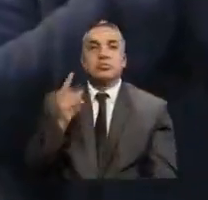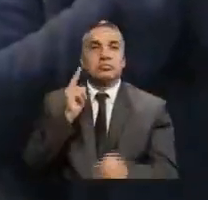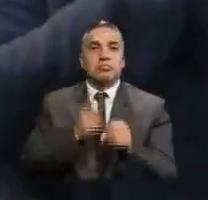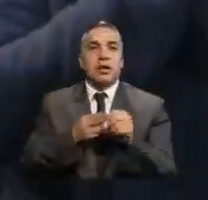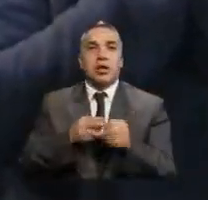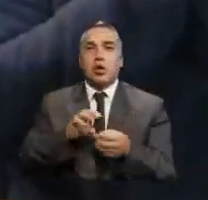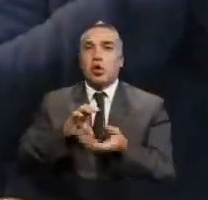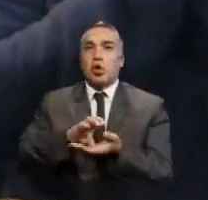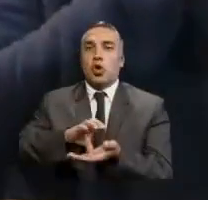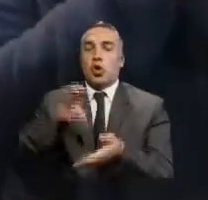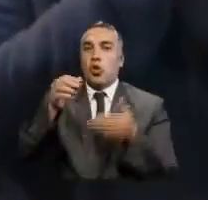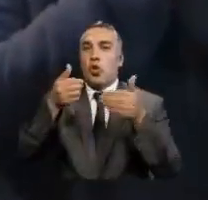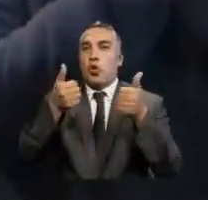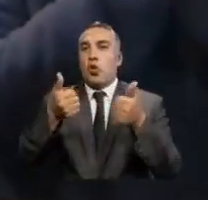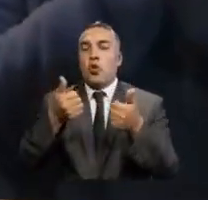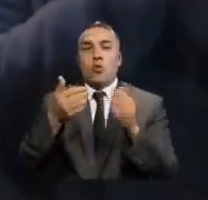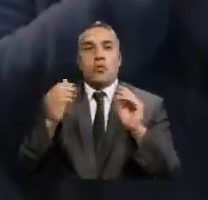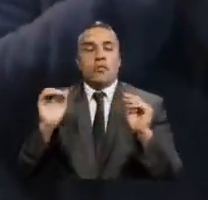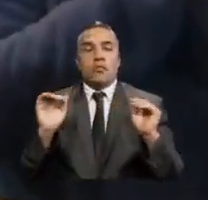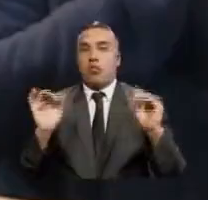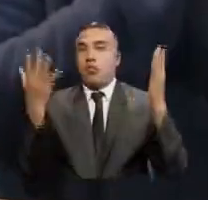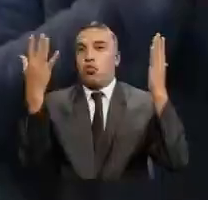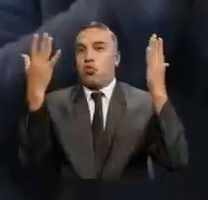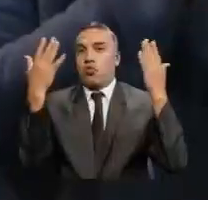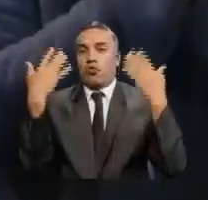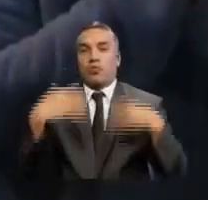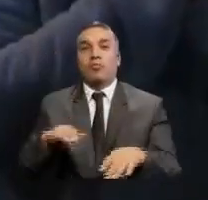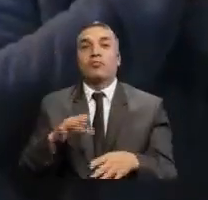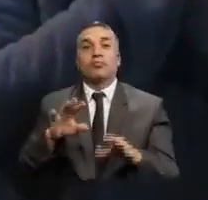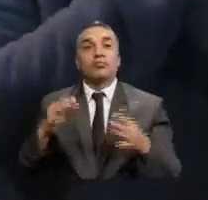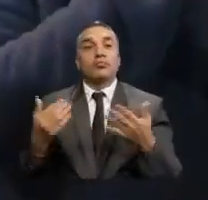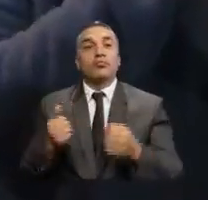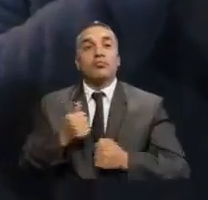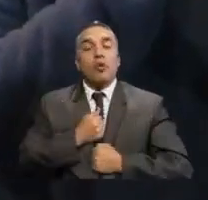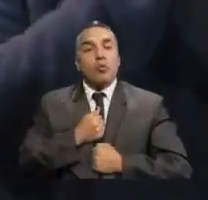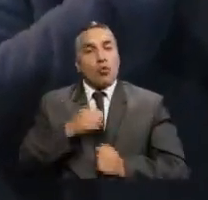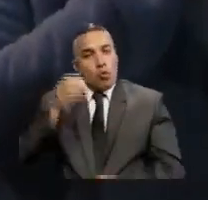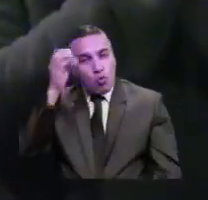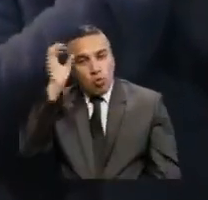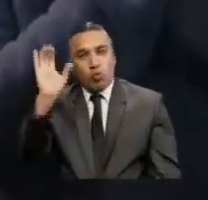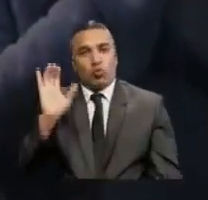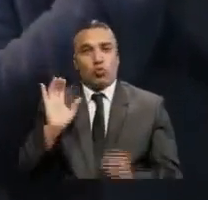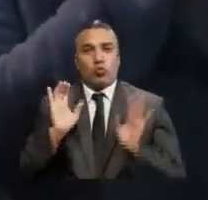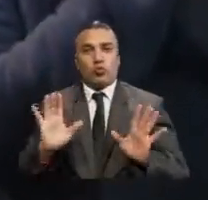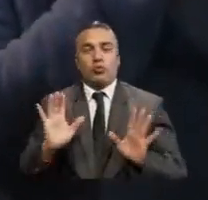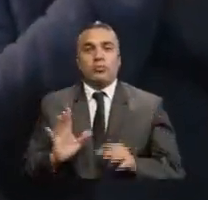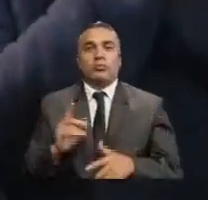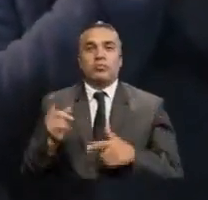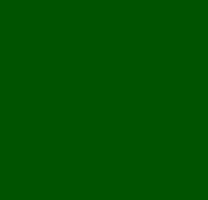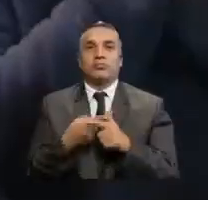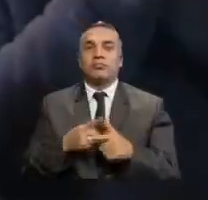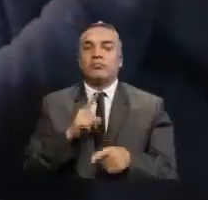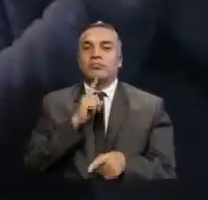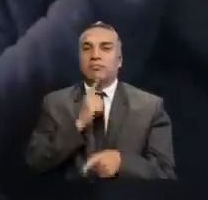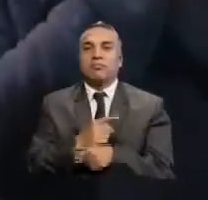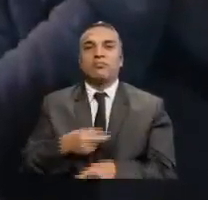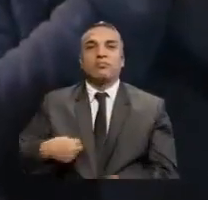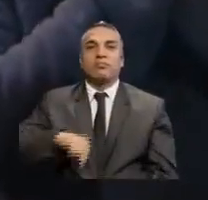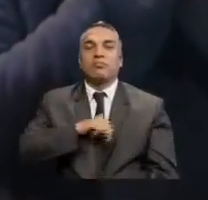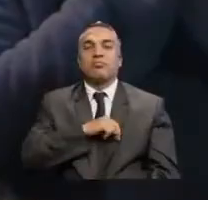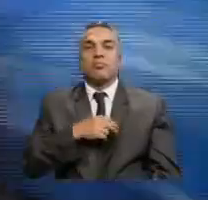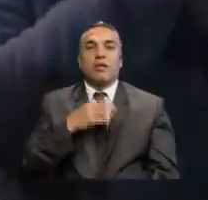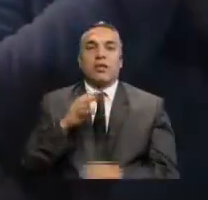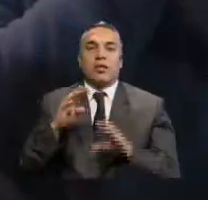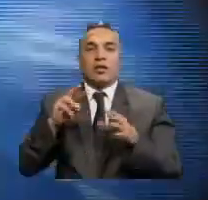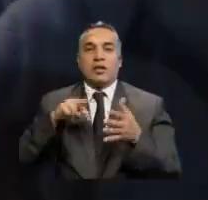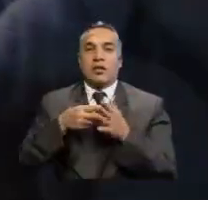colegios, la fiesta, cómo se vive con una cultura nuestra, y eso pues dice mucho de una organización bien